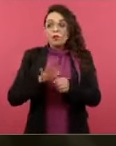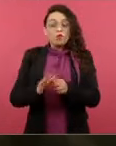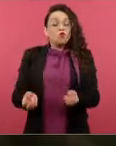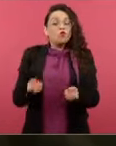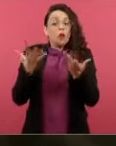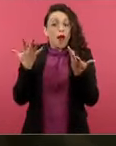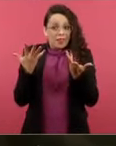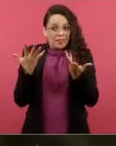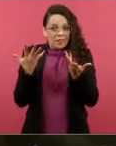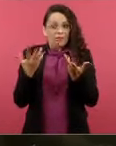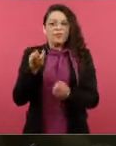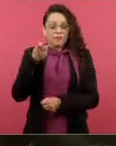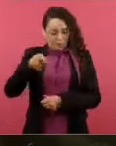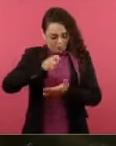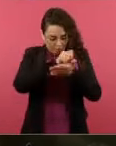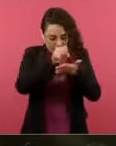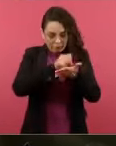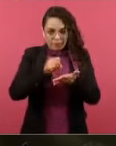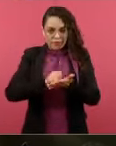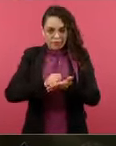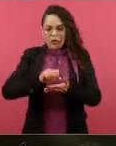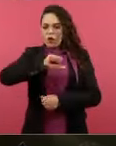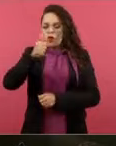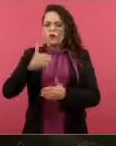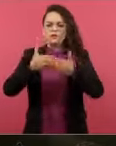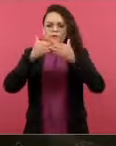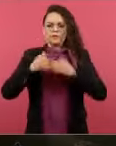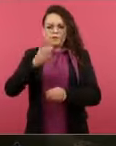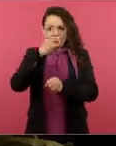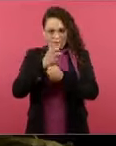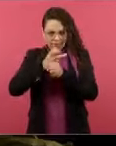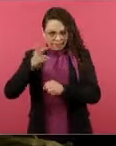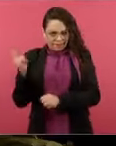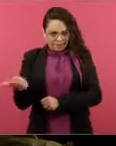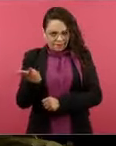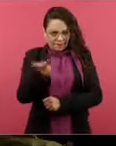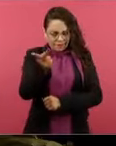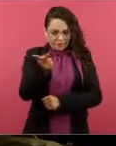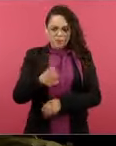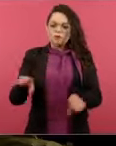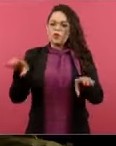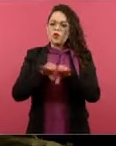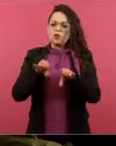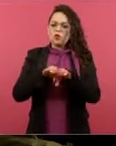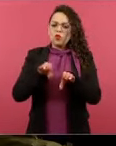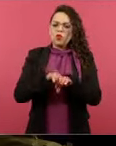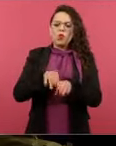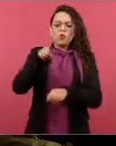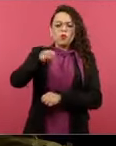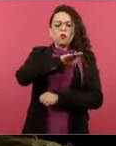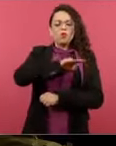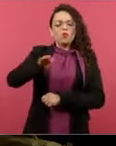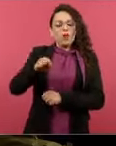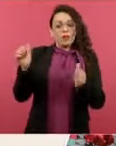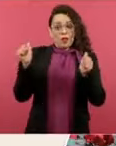Vamos con la pregunta 3. ¿Cómo construirían sus propias composiciones usando el juego de